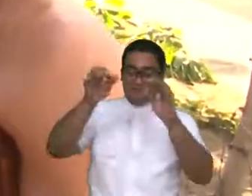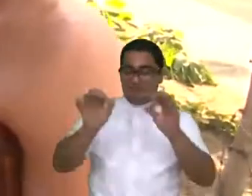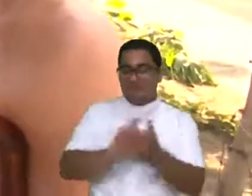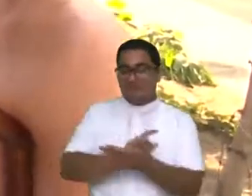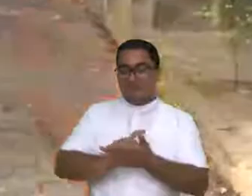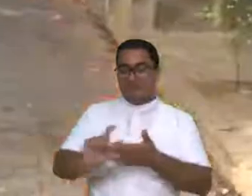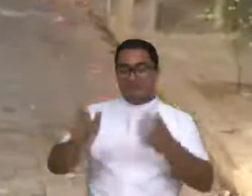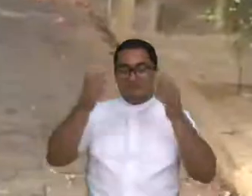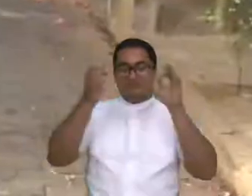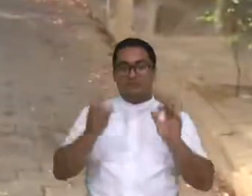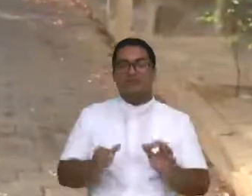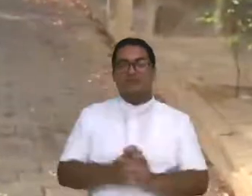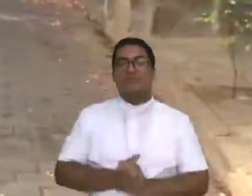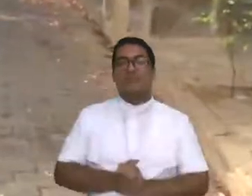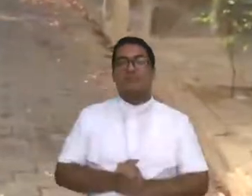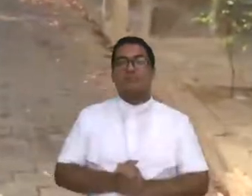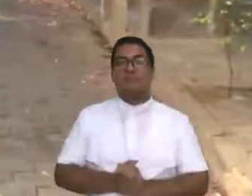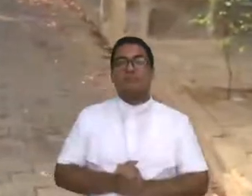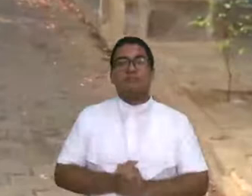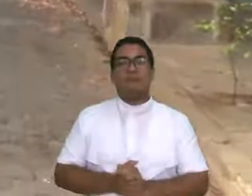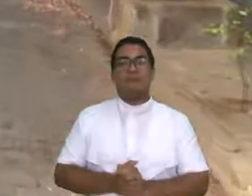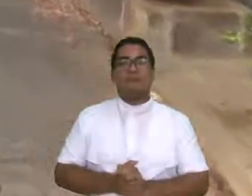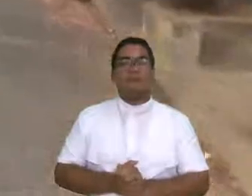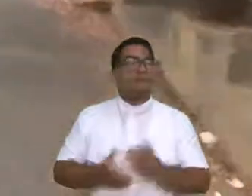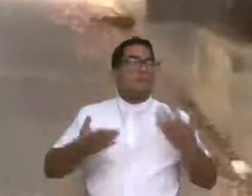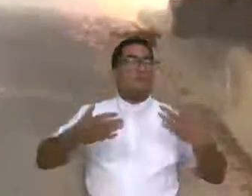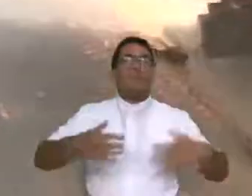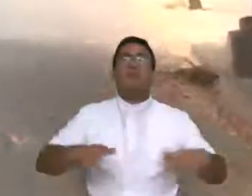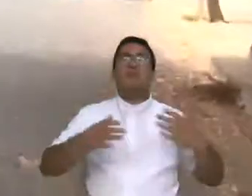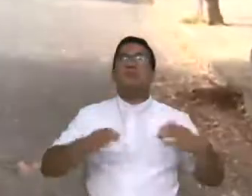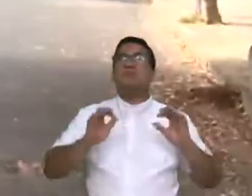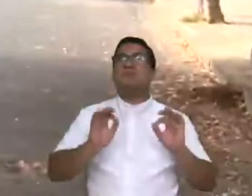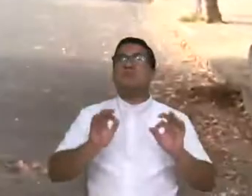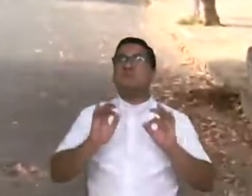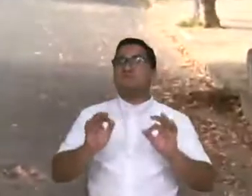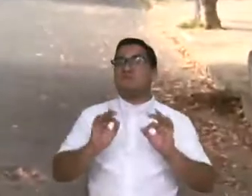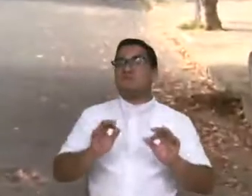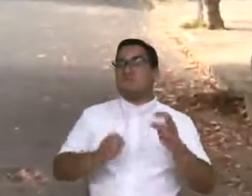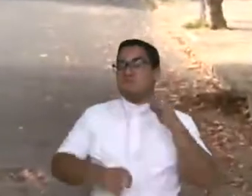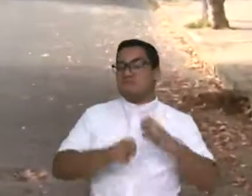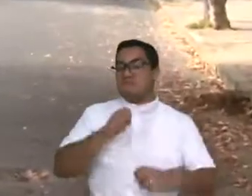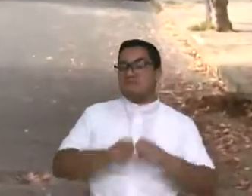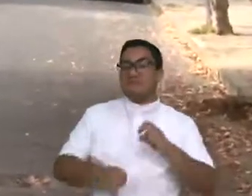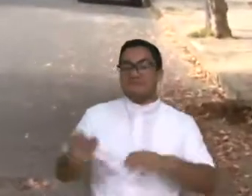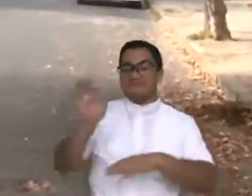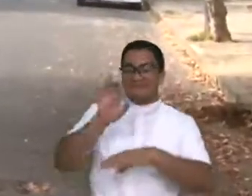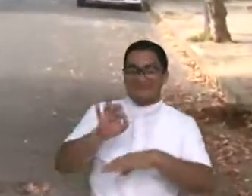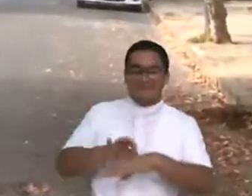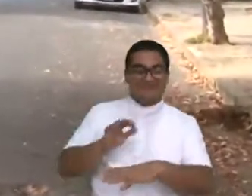mandan a que uno haga. Tenemos al día todas las normas para poder que no haya pues plaga. Y